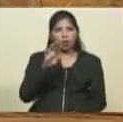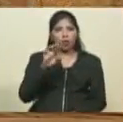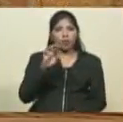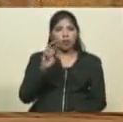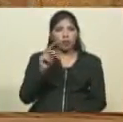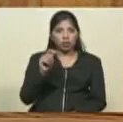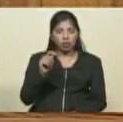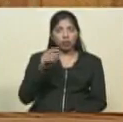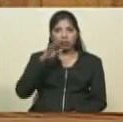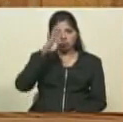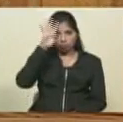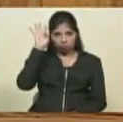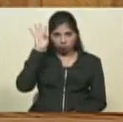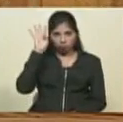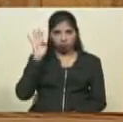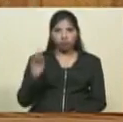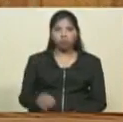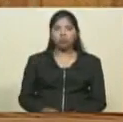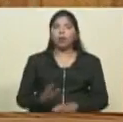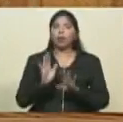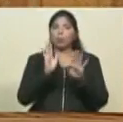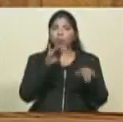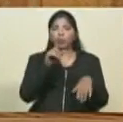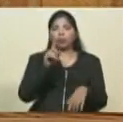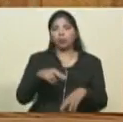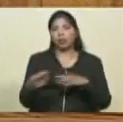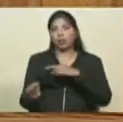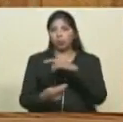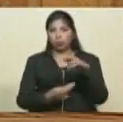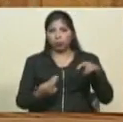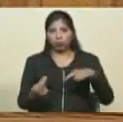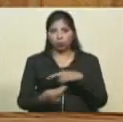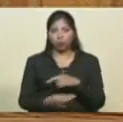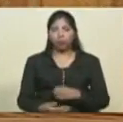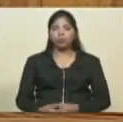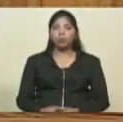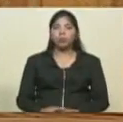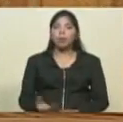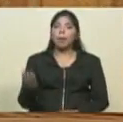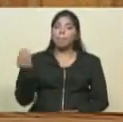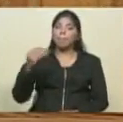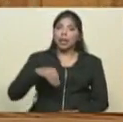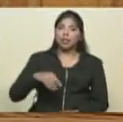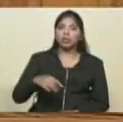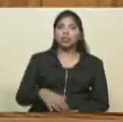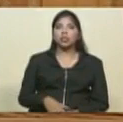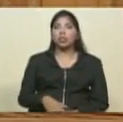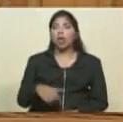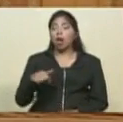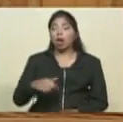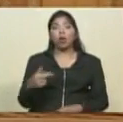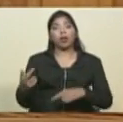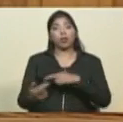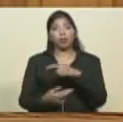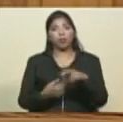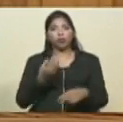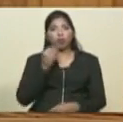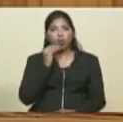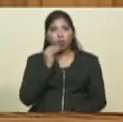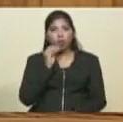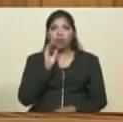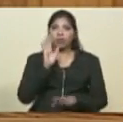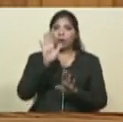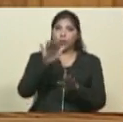Enfatizó el contexto mundial favorable que tiene la población juvenil en la República Bolivariana de Venezuela, con